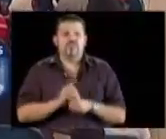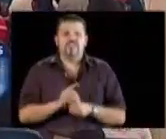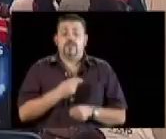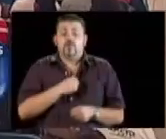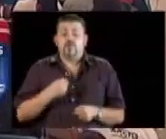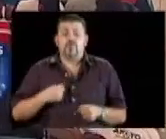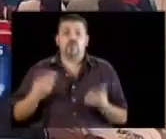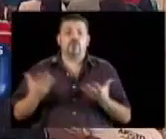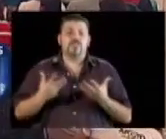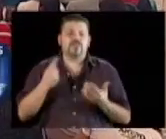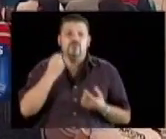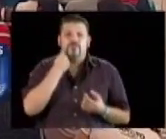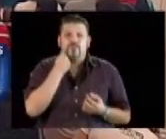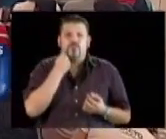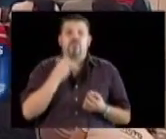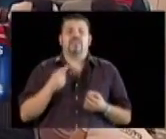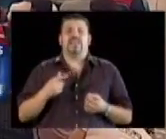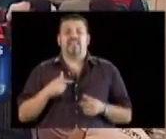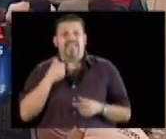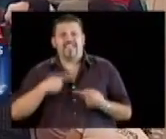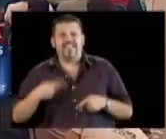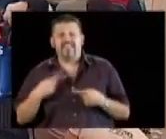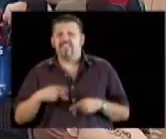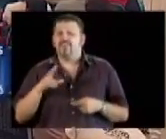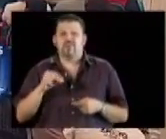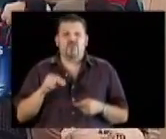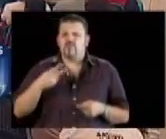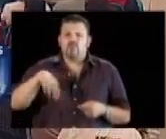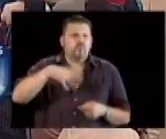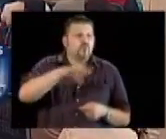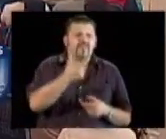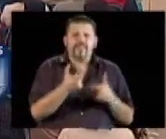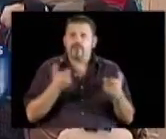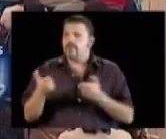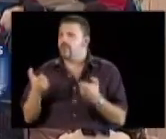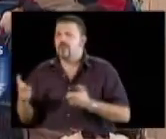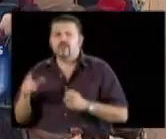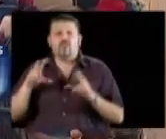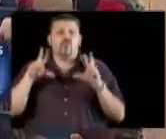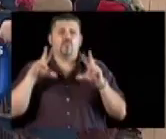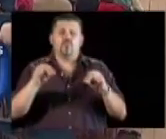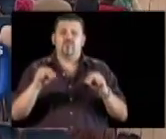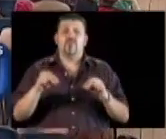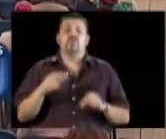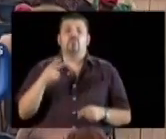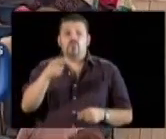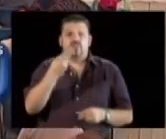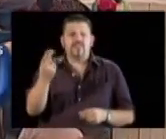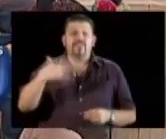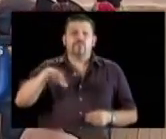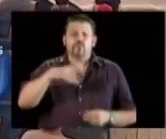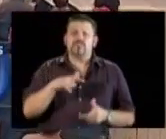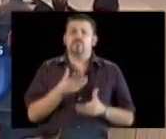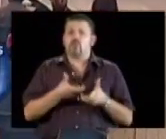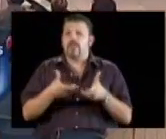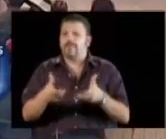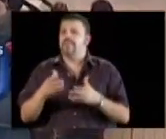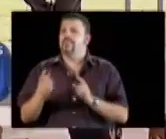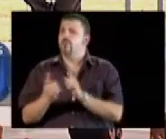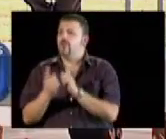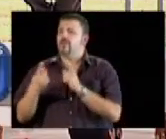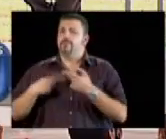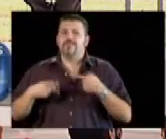gente. No persigan dinero, persigan resultados. Está clarísimo, después de 18 años, en Omni